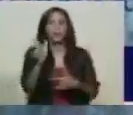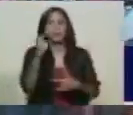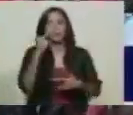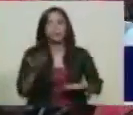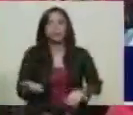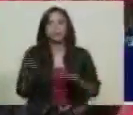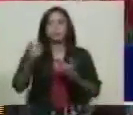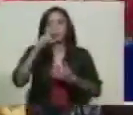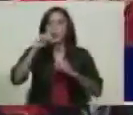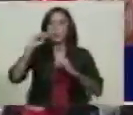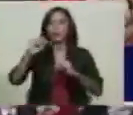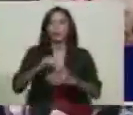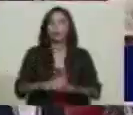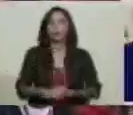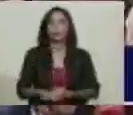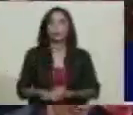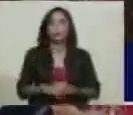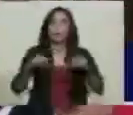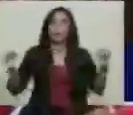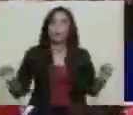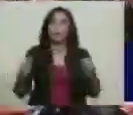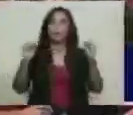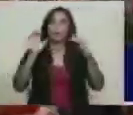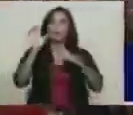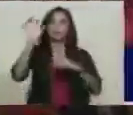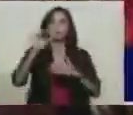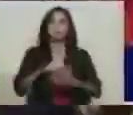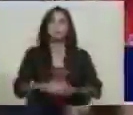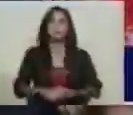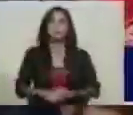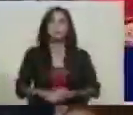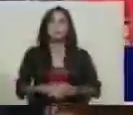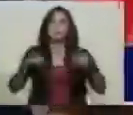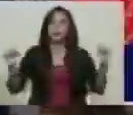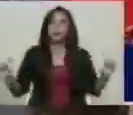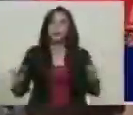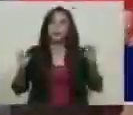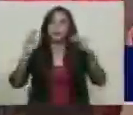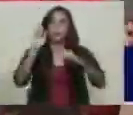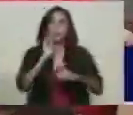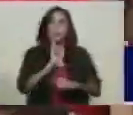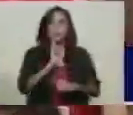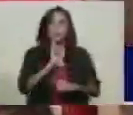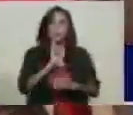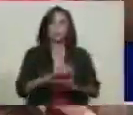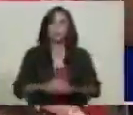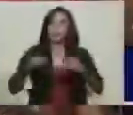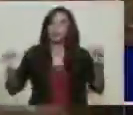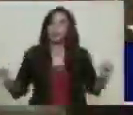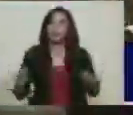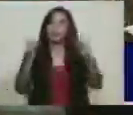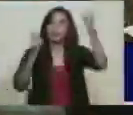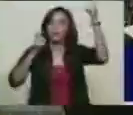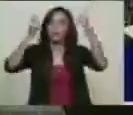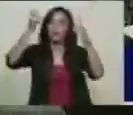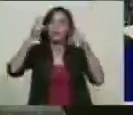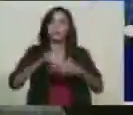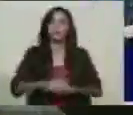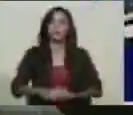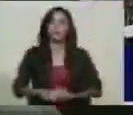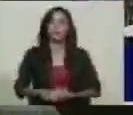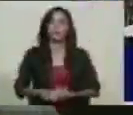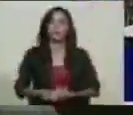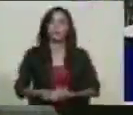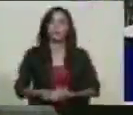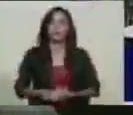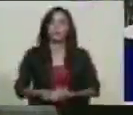Moros, en el uso de la palabra. ¡Que viva la patria! ¡Que viva Bolívar! ¡Que viva Chávez! ¡Que viva